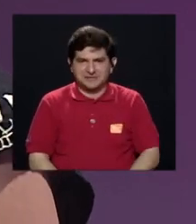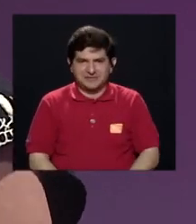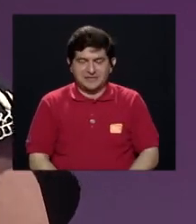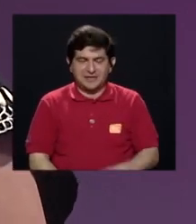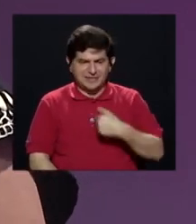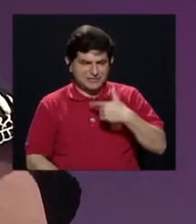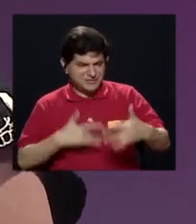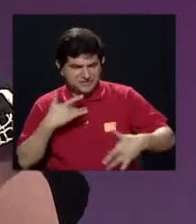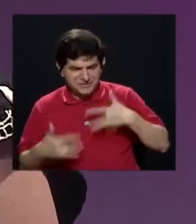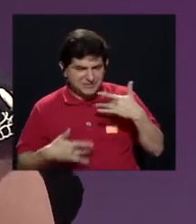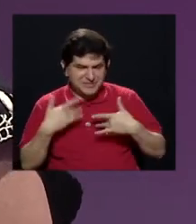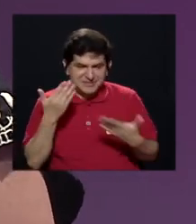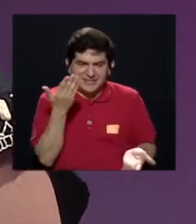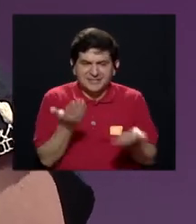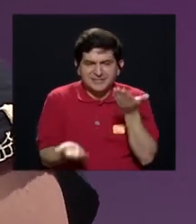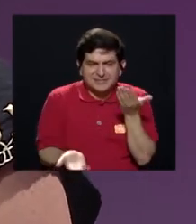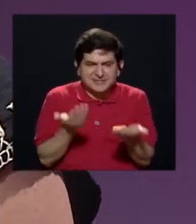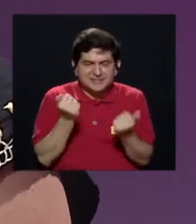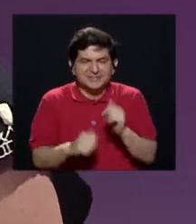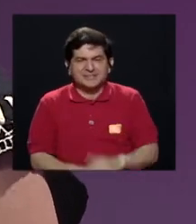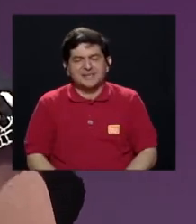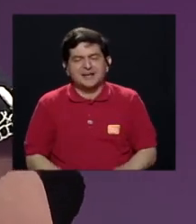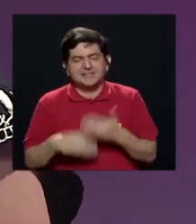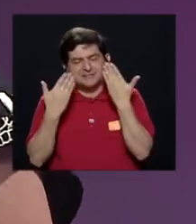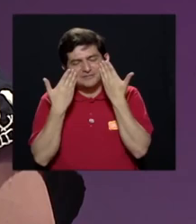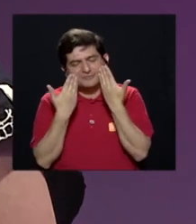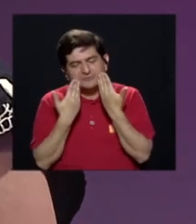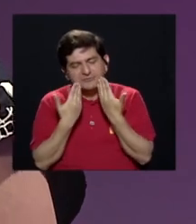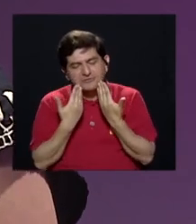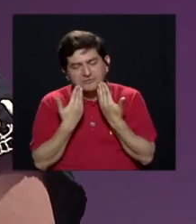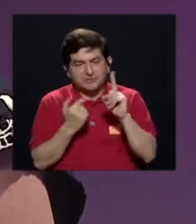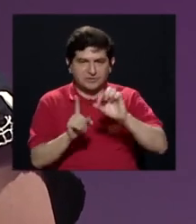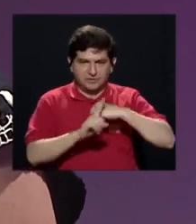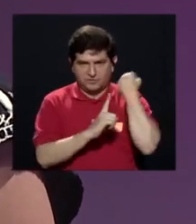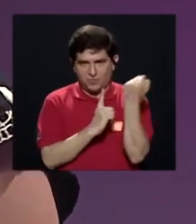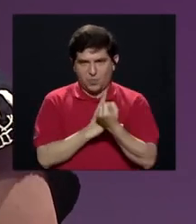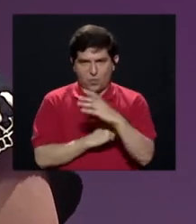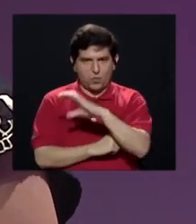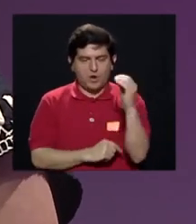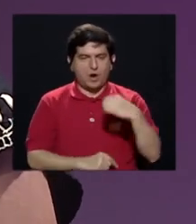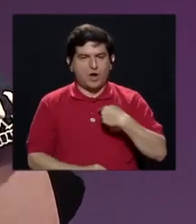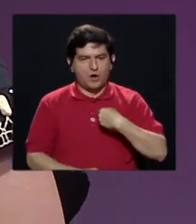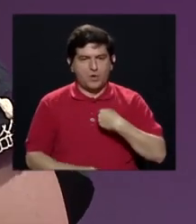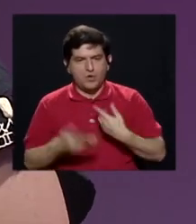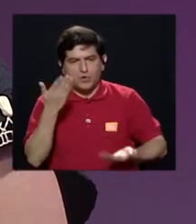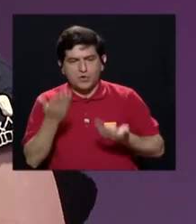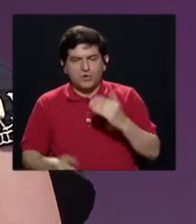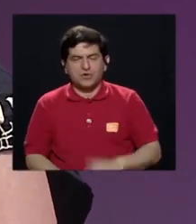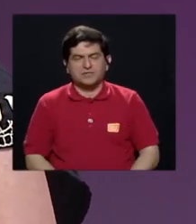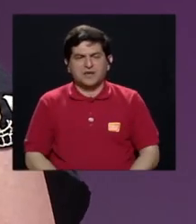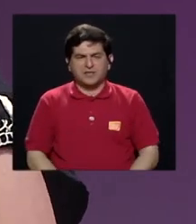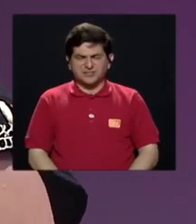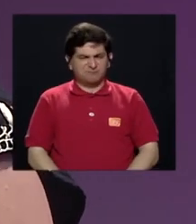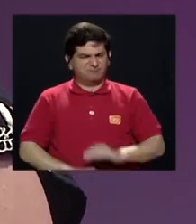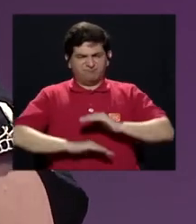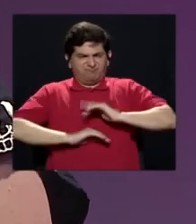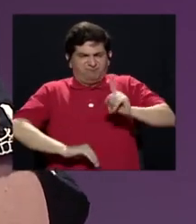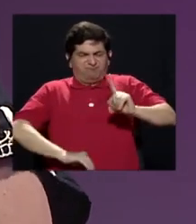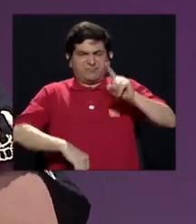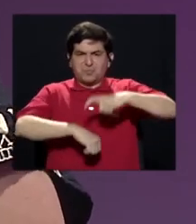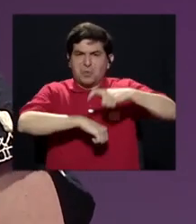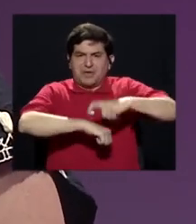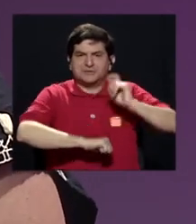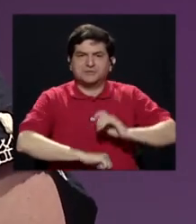me siento, no sé, triste en tal situación o porque esto me genera disconformidad, ¿verdad?